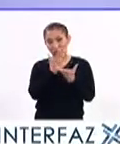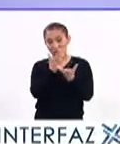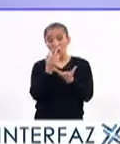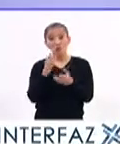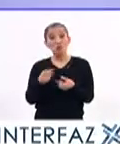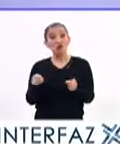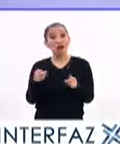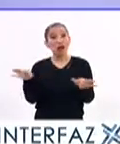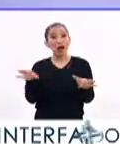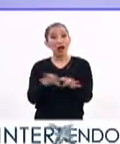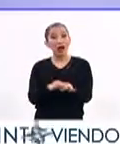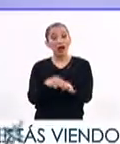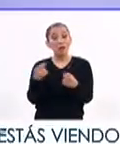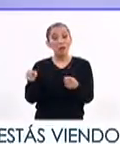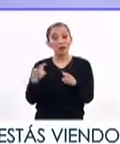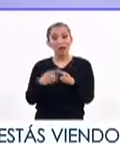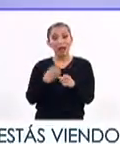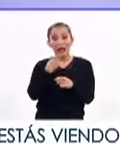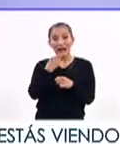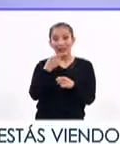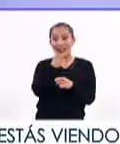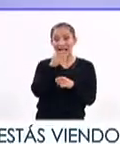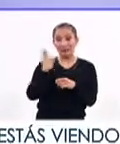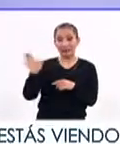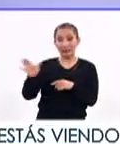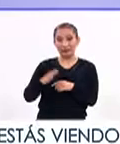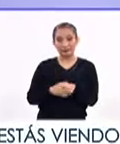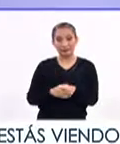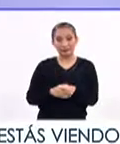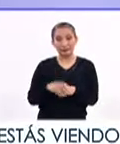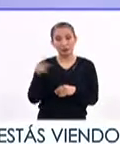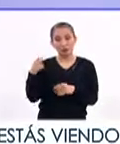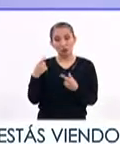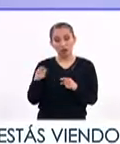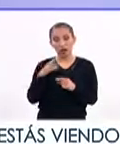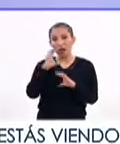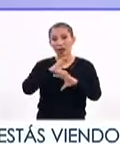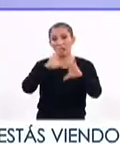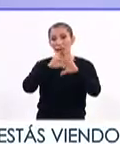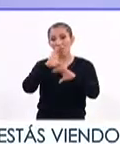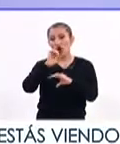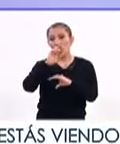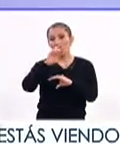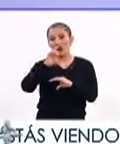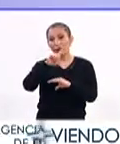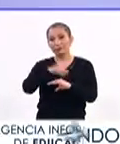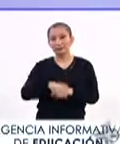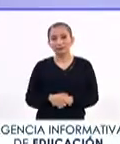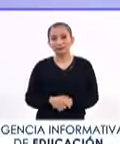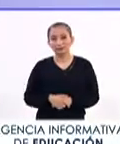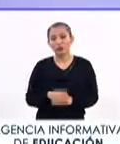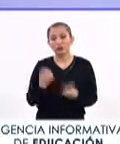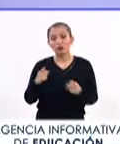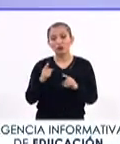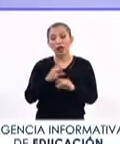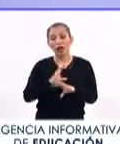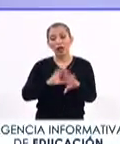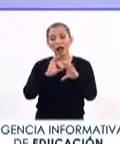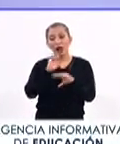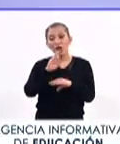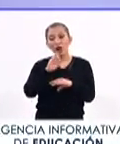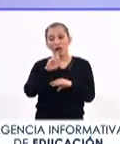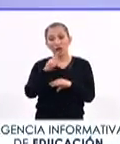sobre la música, ¿no? La música verbal de Inglaterra, que es la música coral, ¿no? Y la música coral tiene que